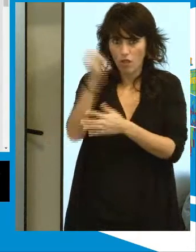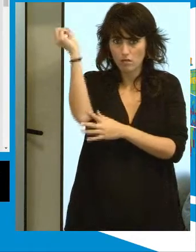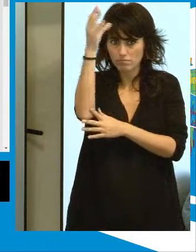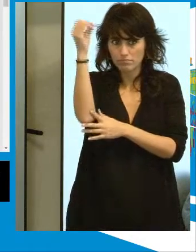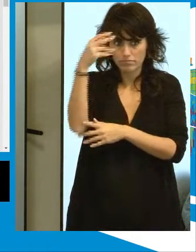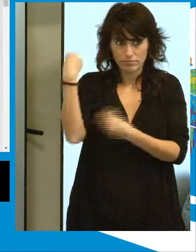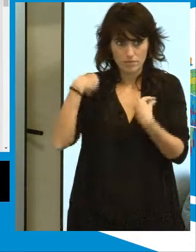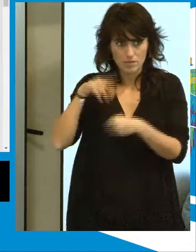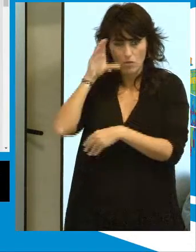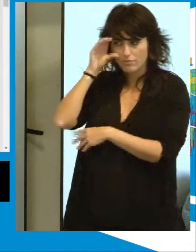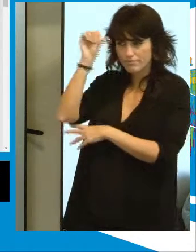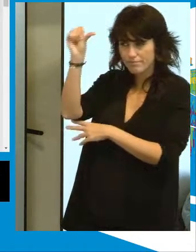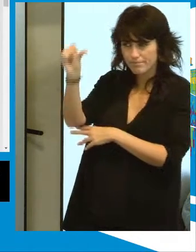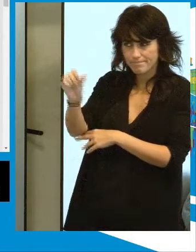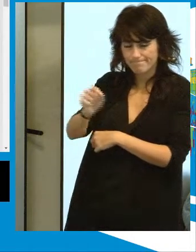parte,